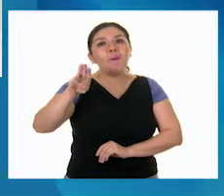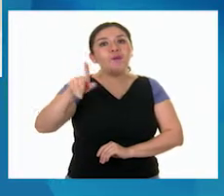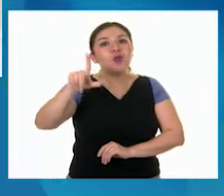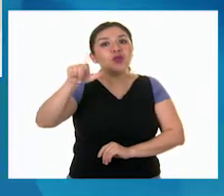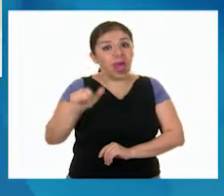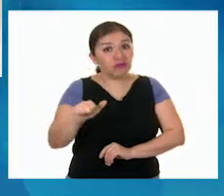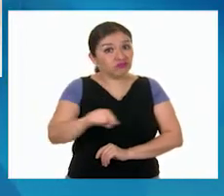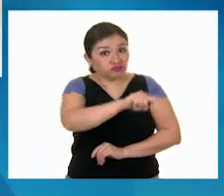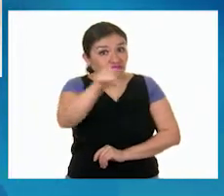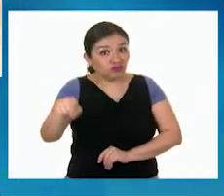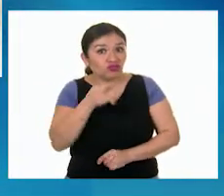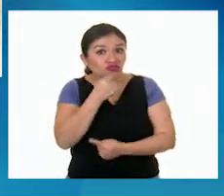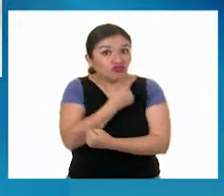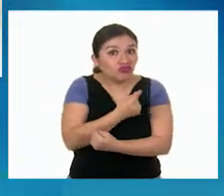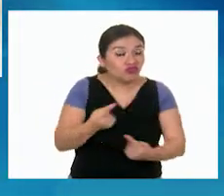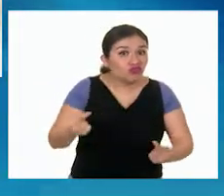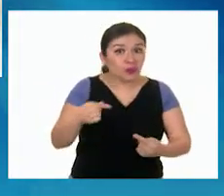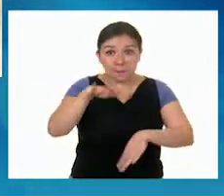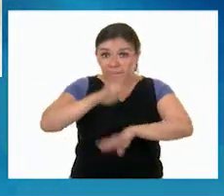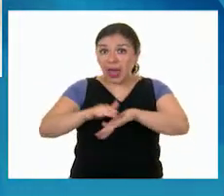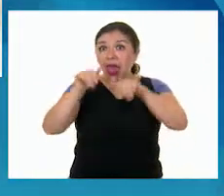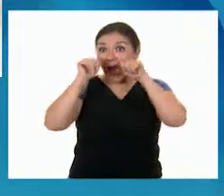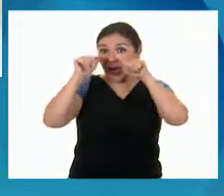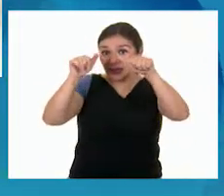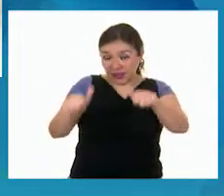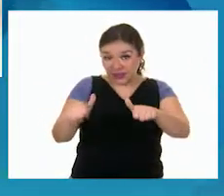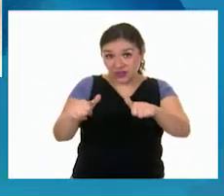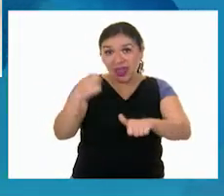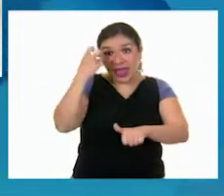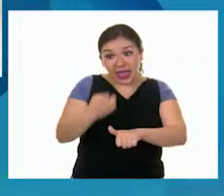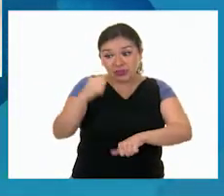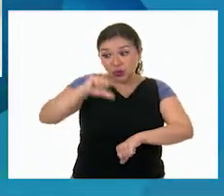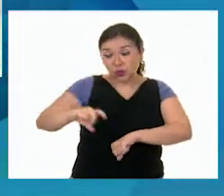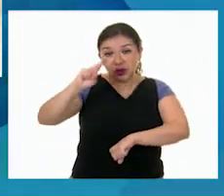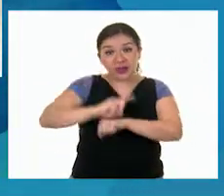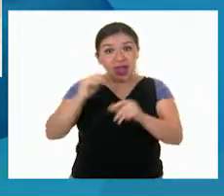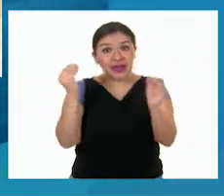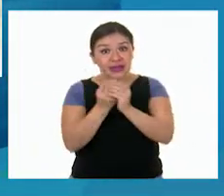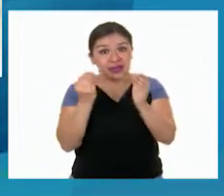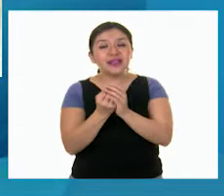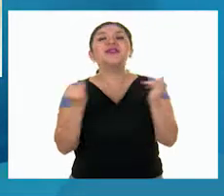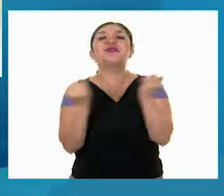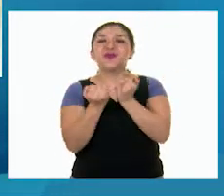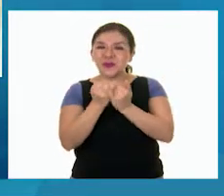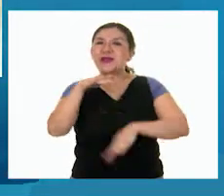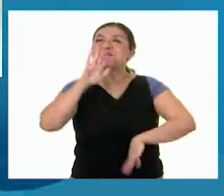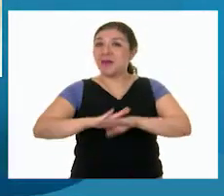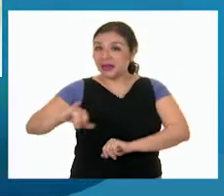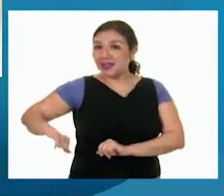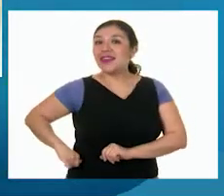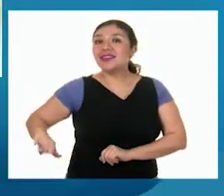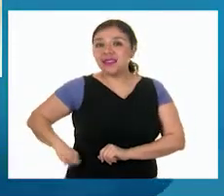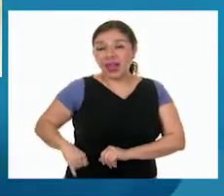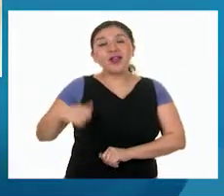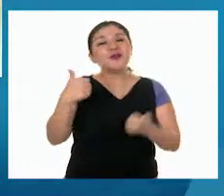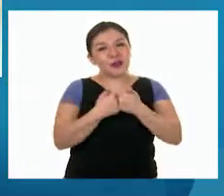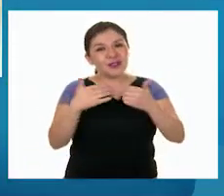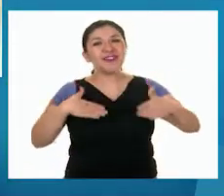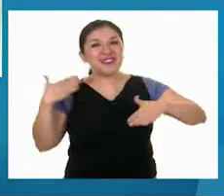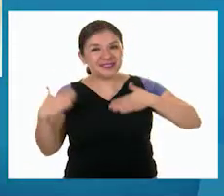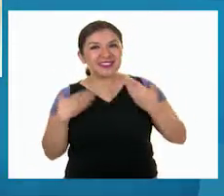las niñas y niños en casa pongan mucha atención, porque la clase de hoy también va a ser muy interesante y